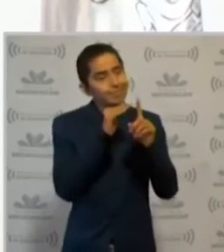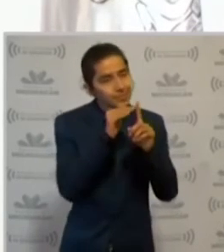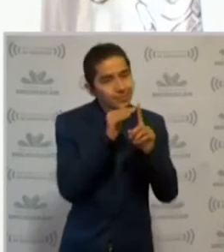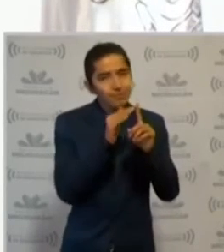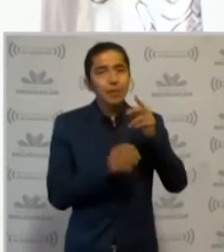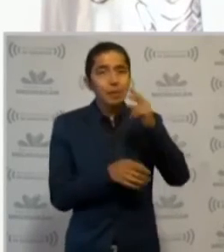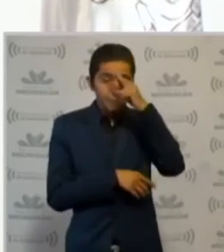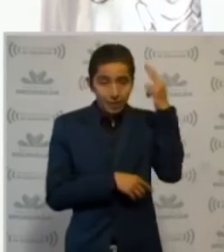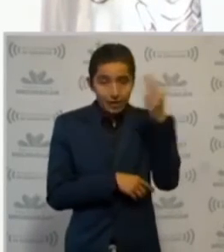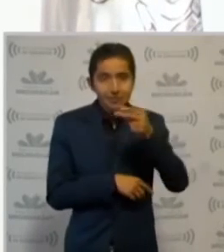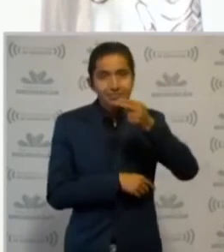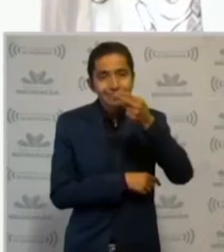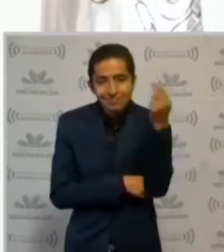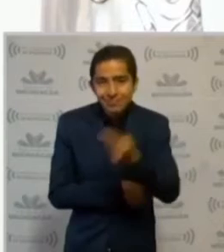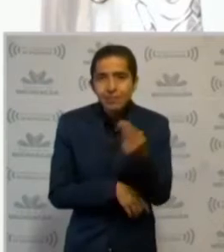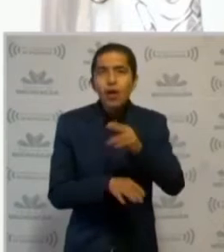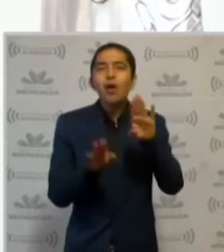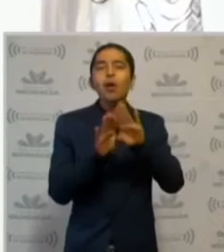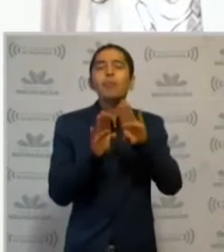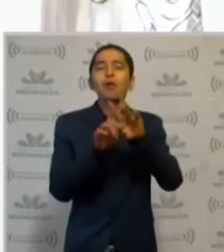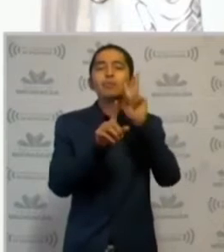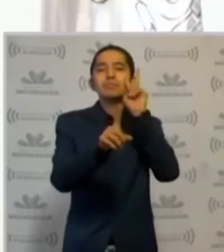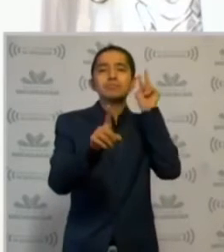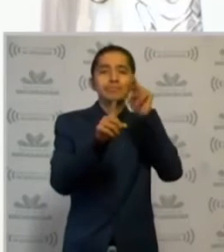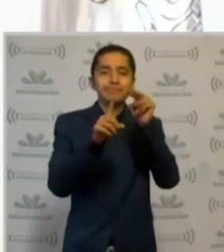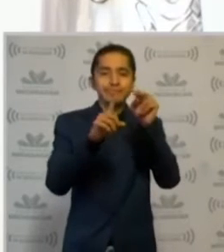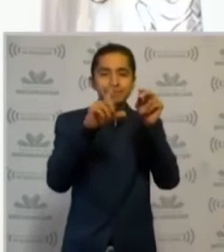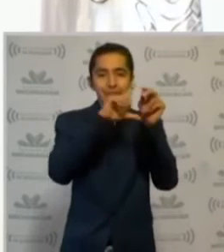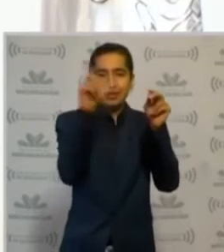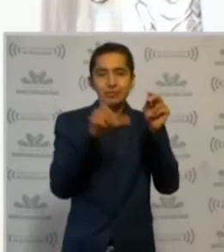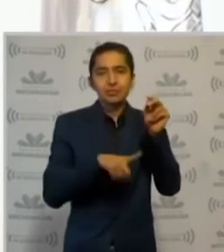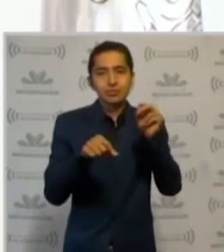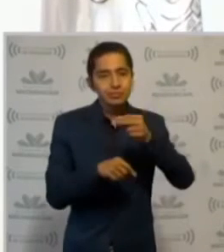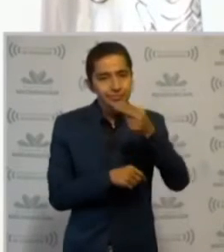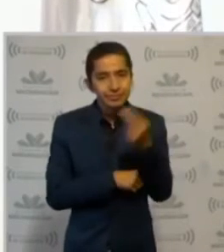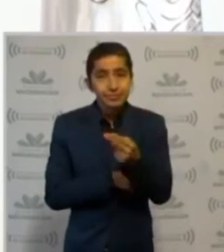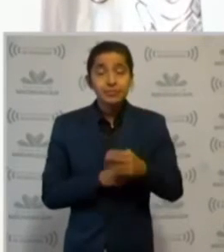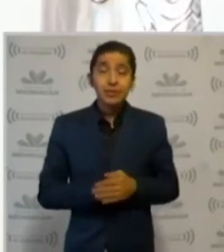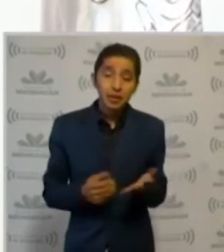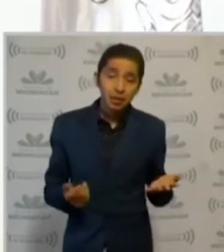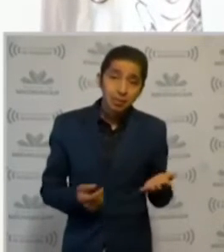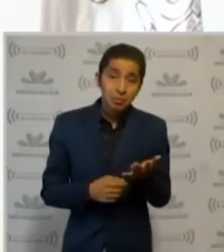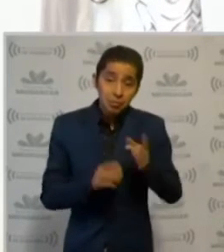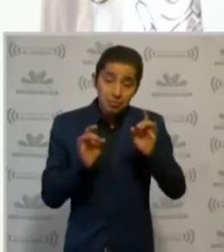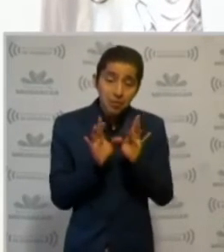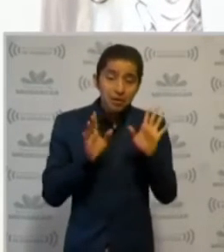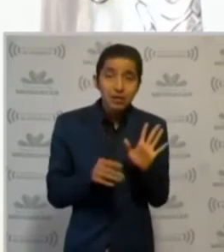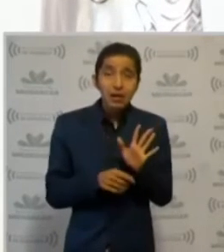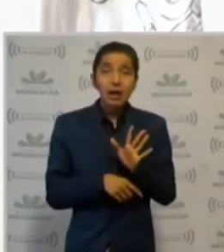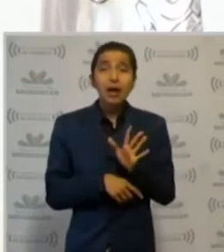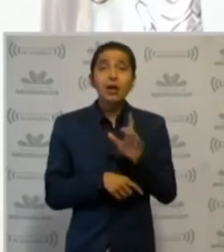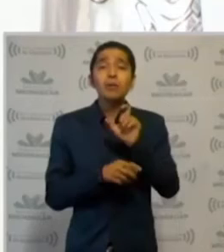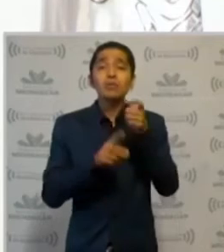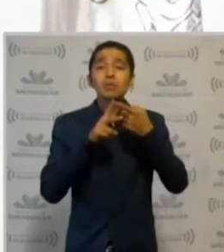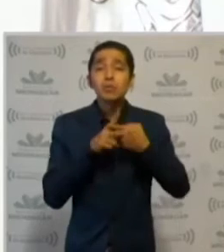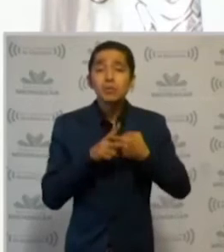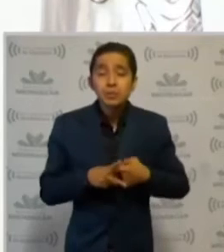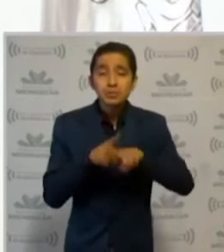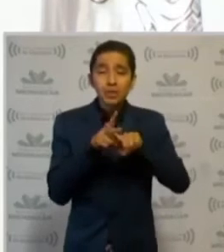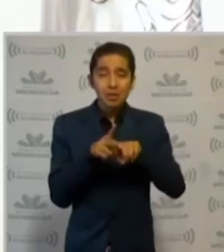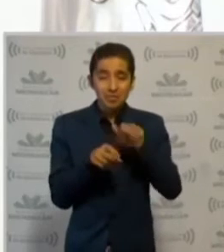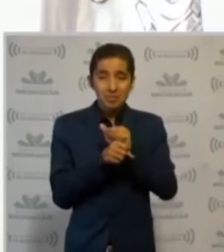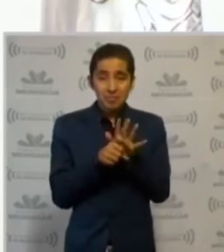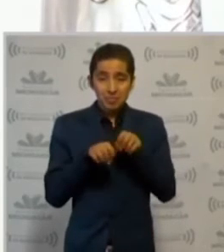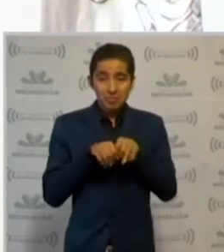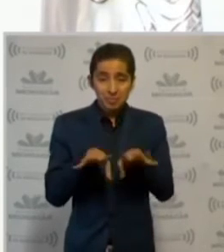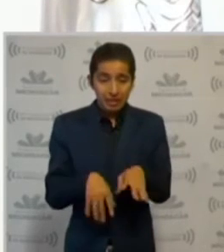necesita de una visión estratégica nacional. Desafortunadamente, desde el inicio de